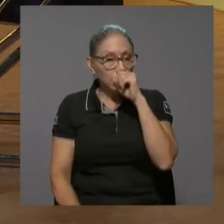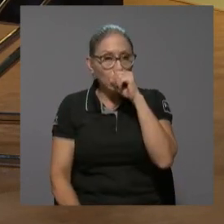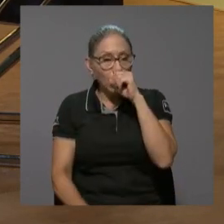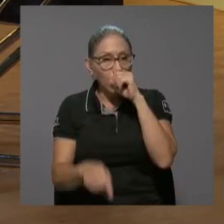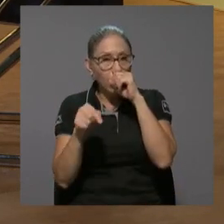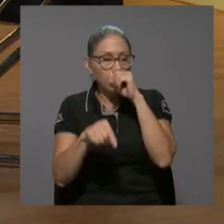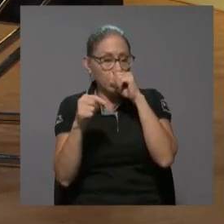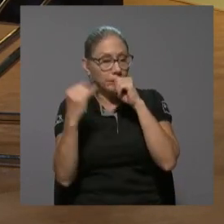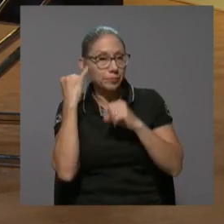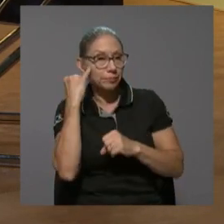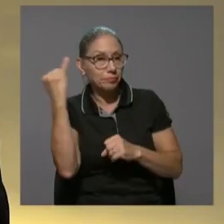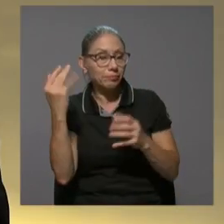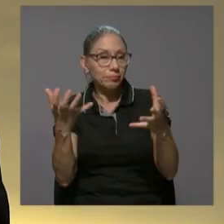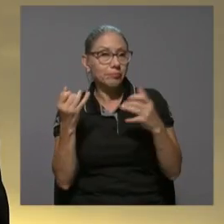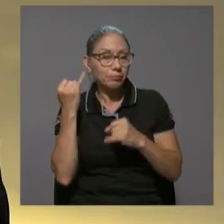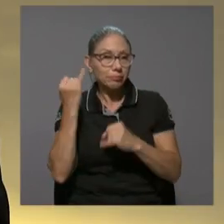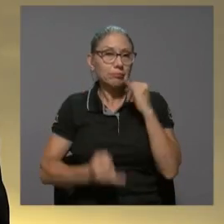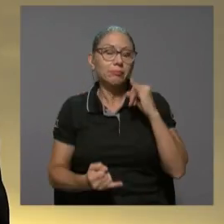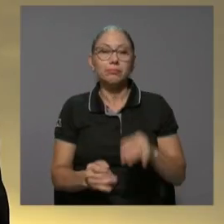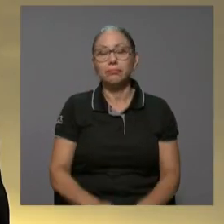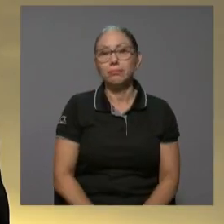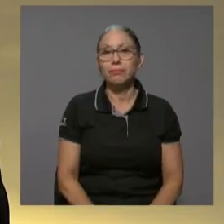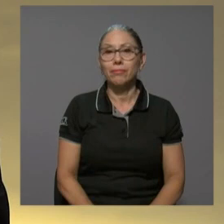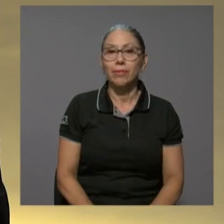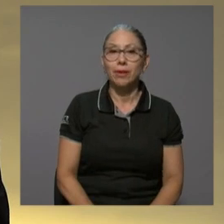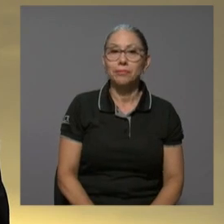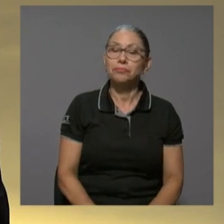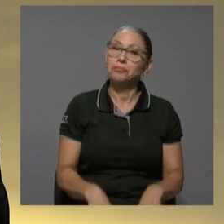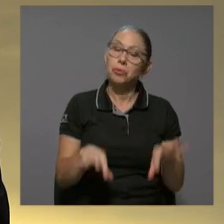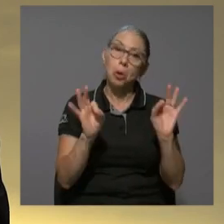quería cerrar. Creo que de nuevo